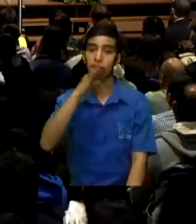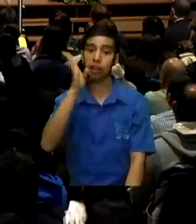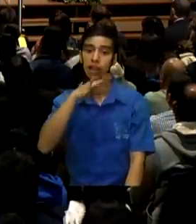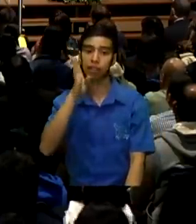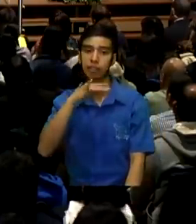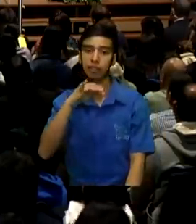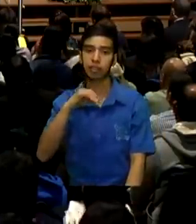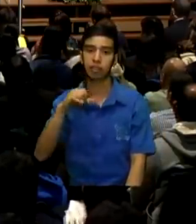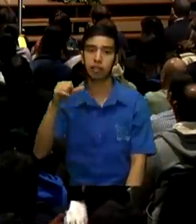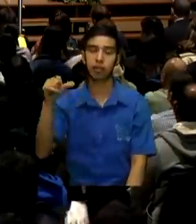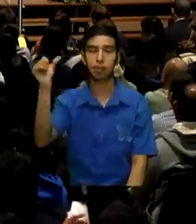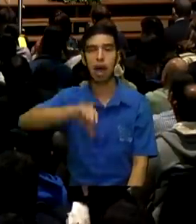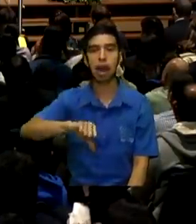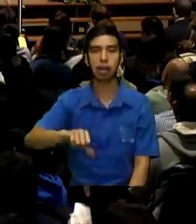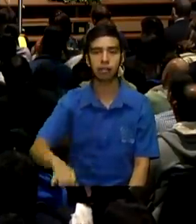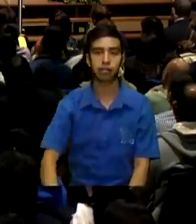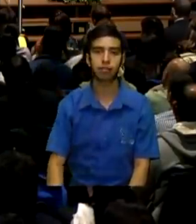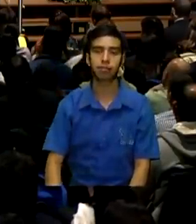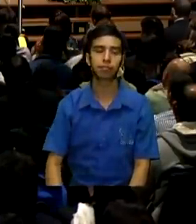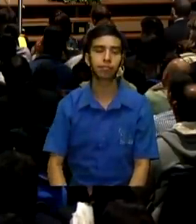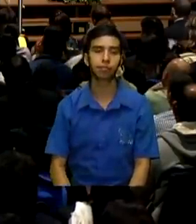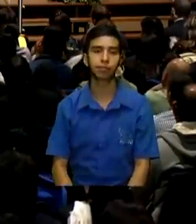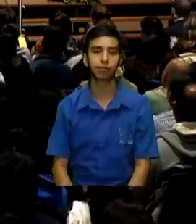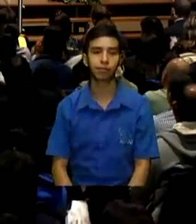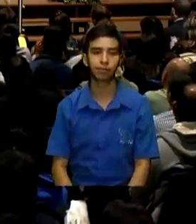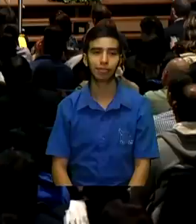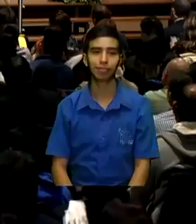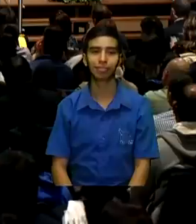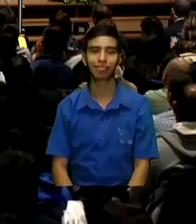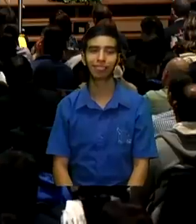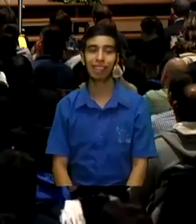ya viene, ya se fue, y después la Semana Santa, ¡no, hombre!